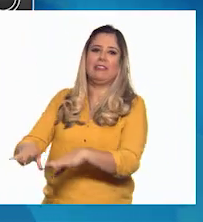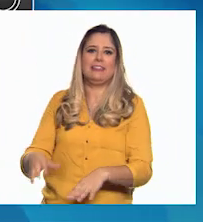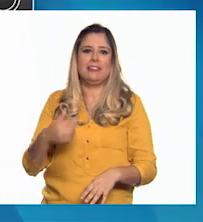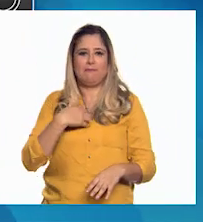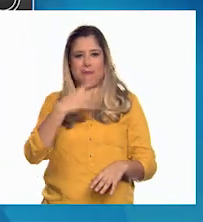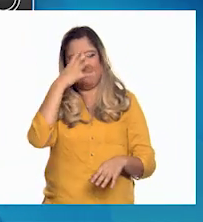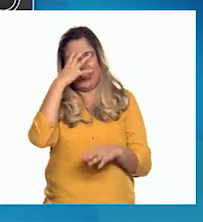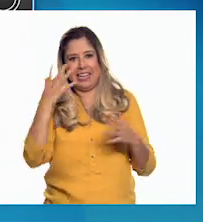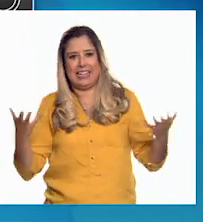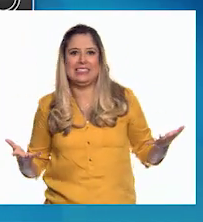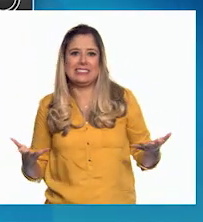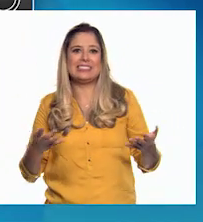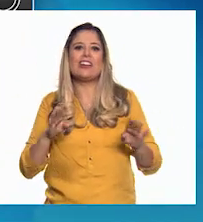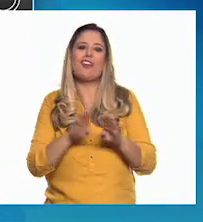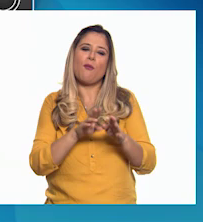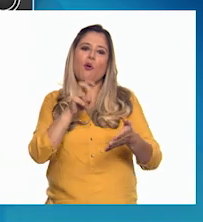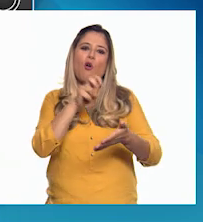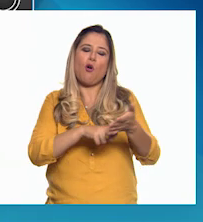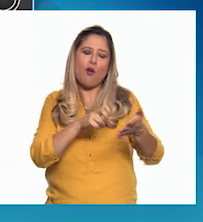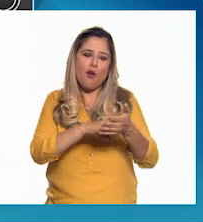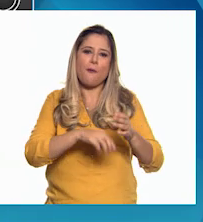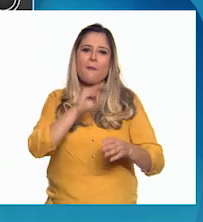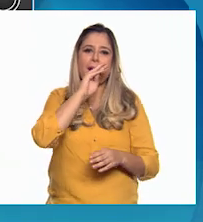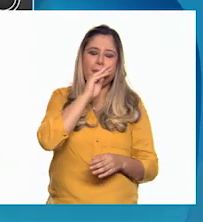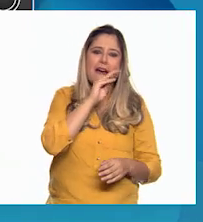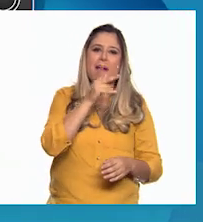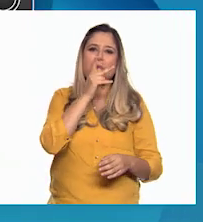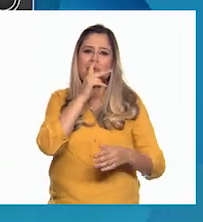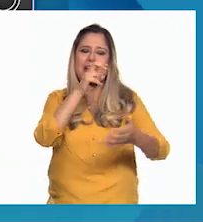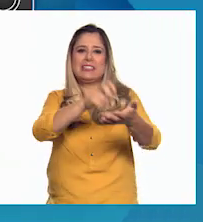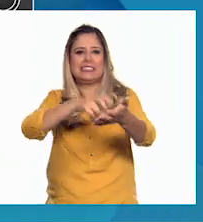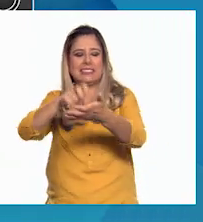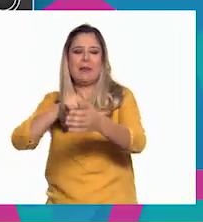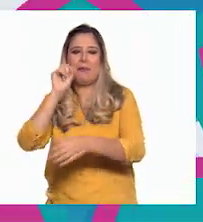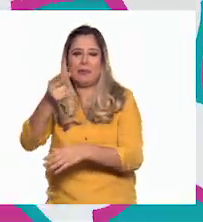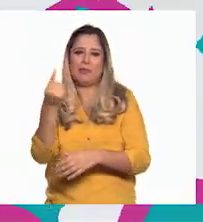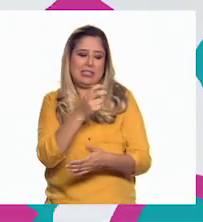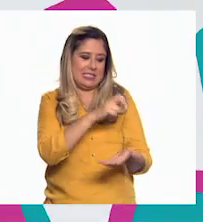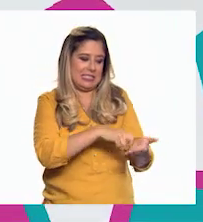pena. Pero ¿cómo corregir a una señora así o otro que no le da el paso nunca a los peatones?